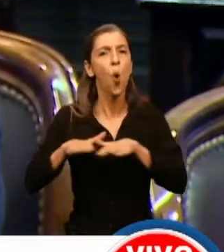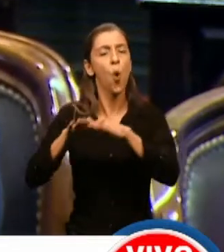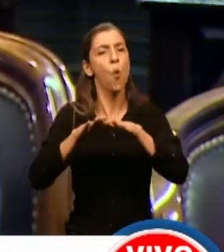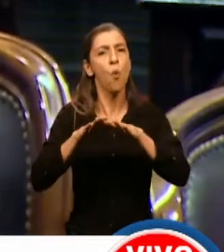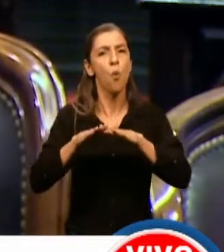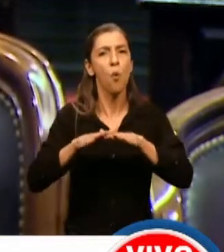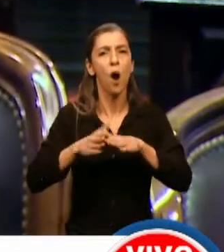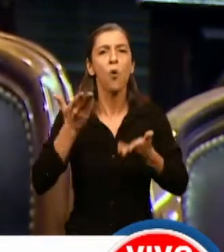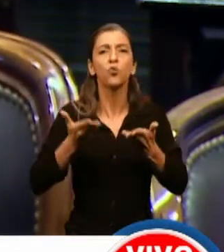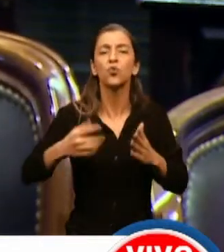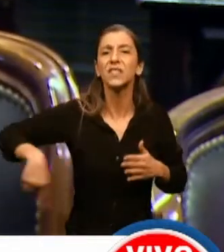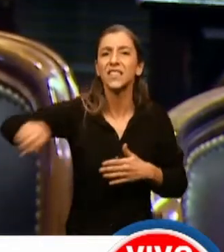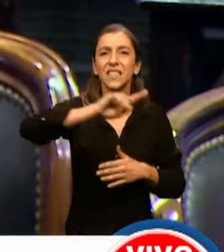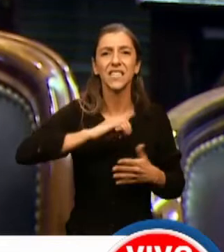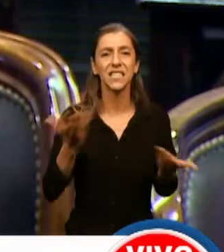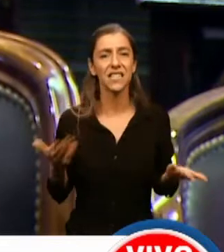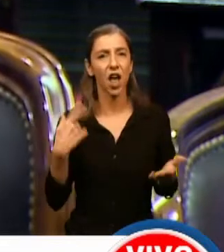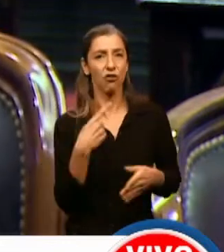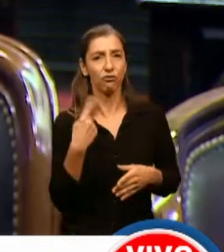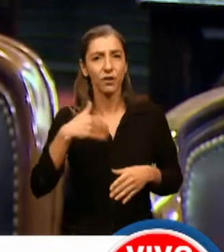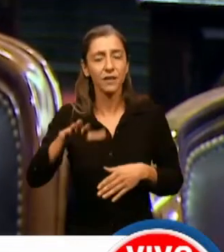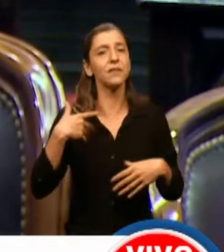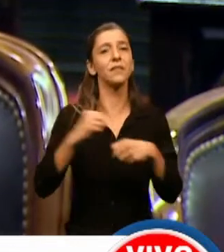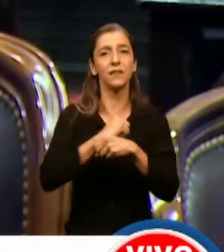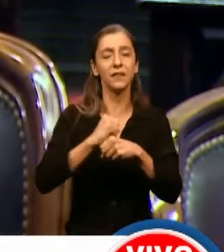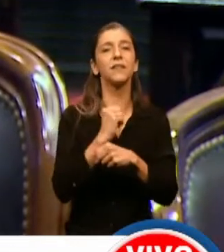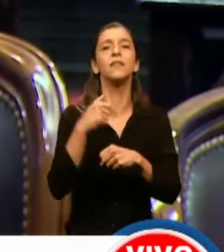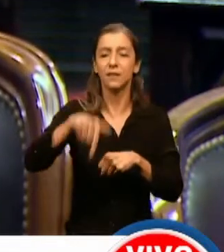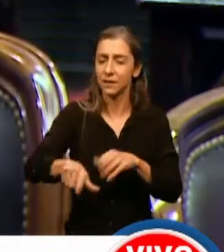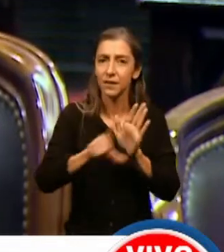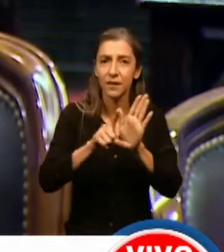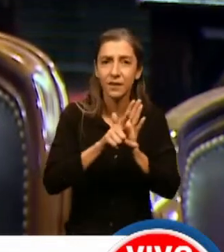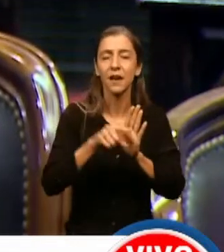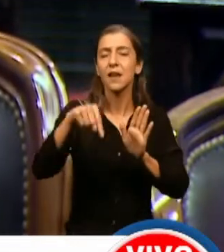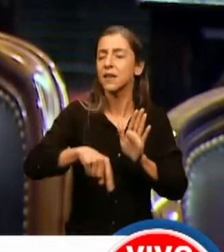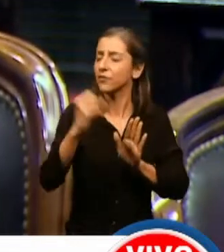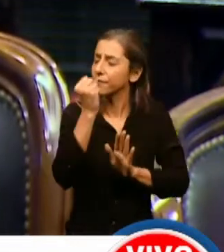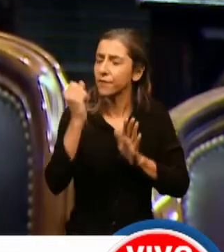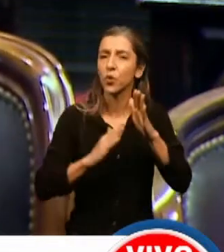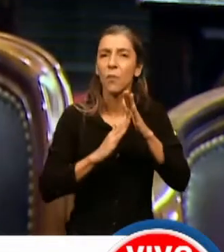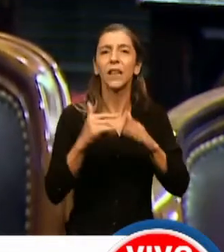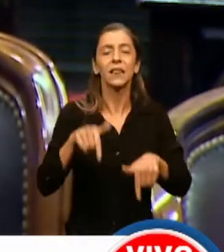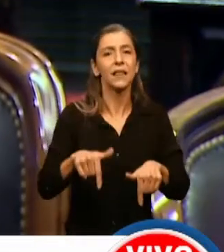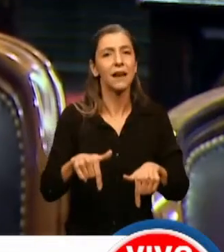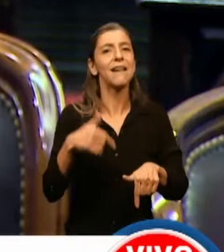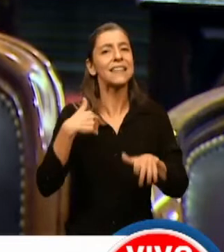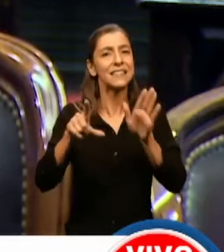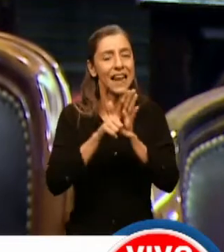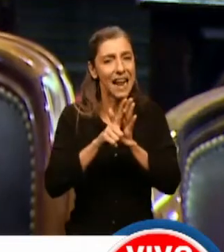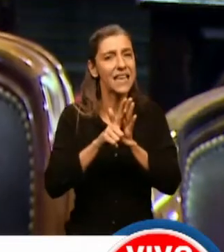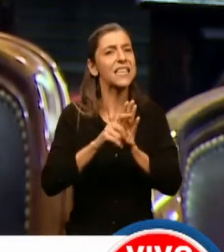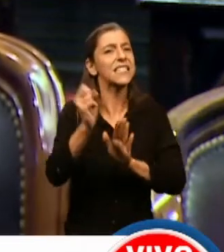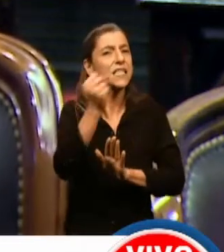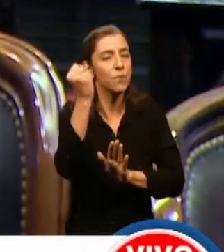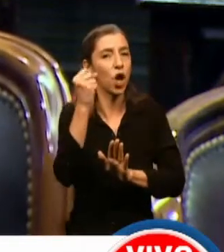a aprobar esta ley, como le dije, y es un gran paso. Pero tenemos un desafío pendiente, pero que esta ley también tiene